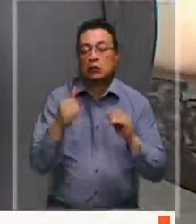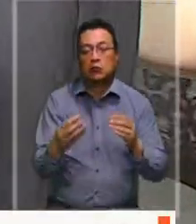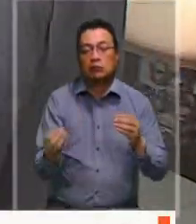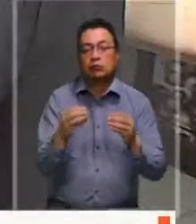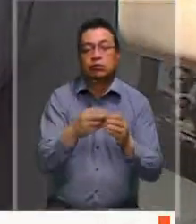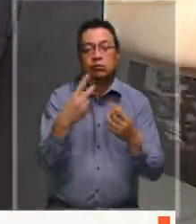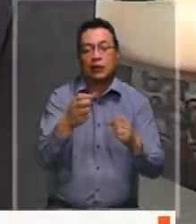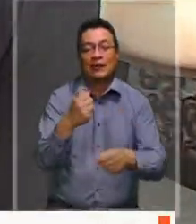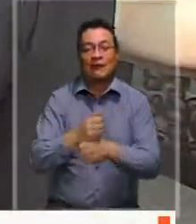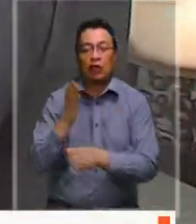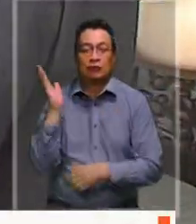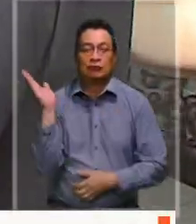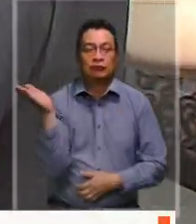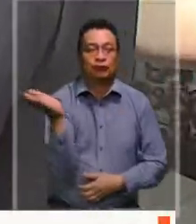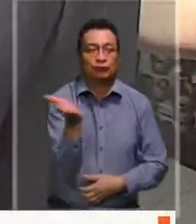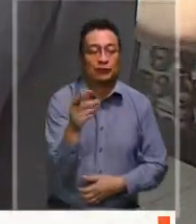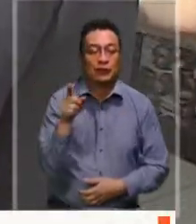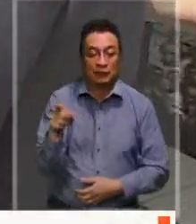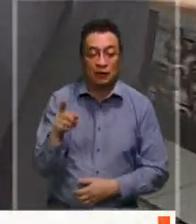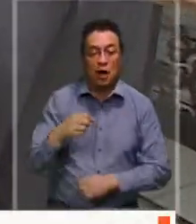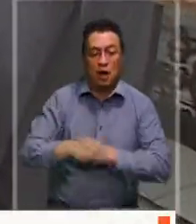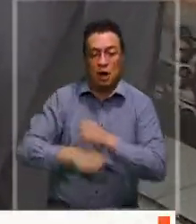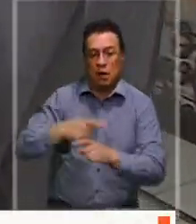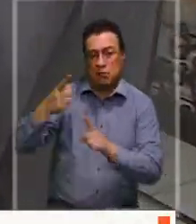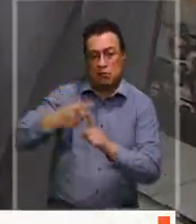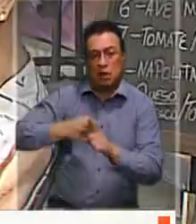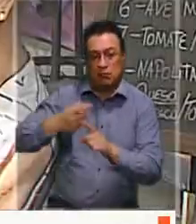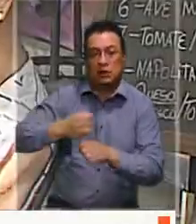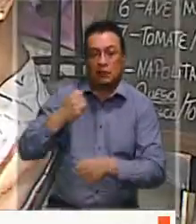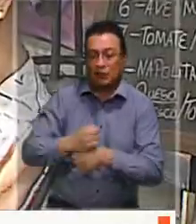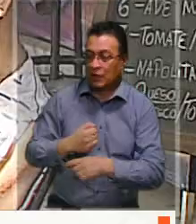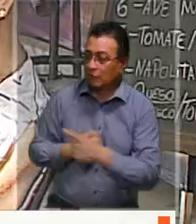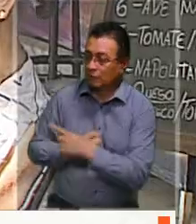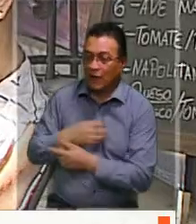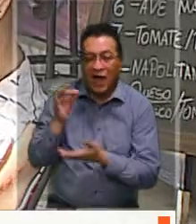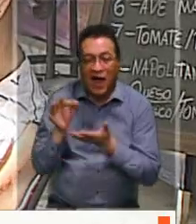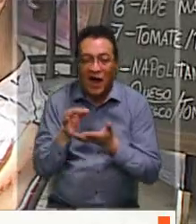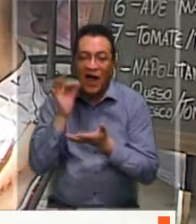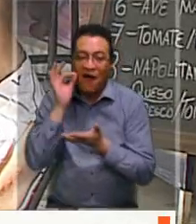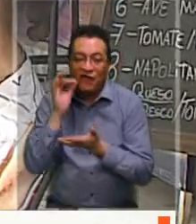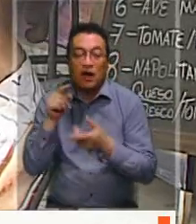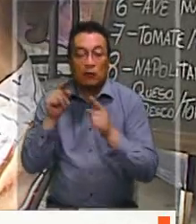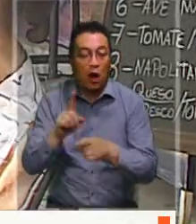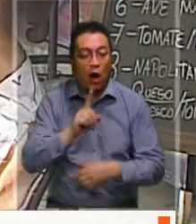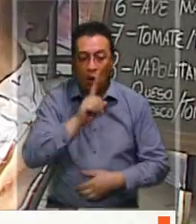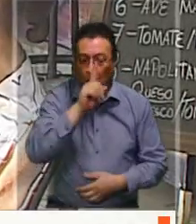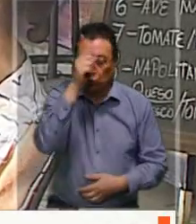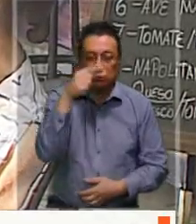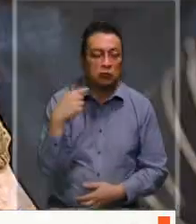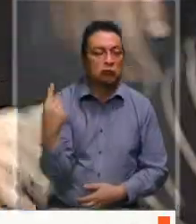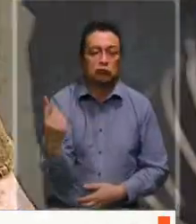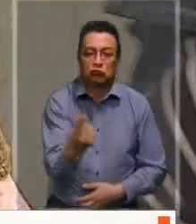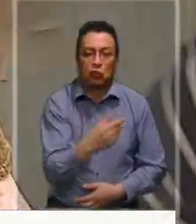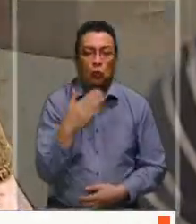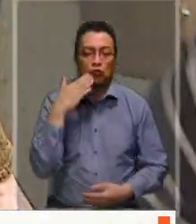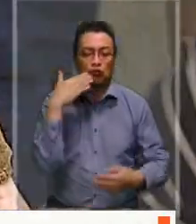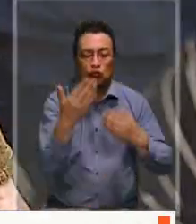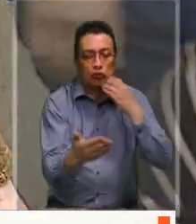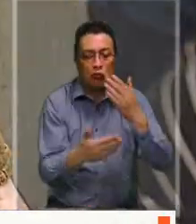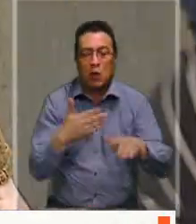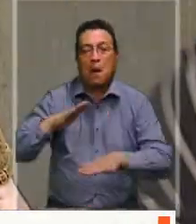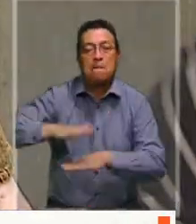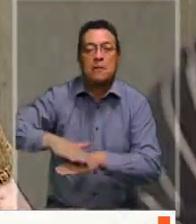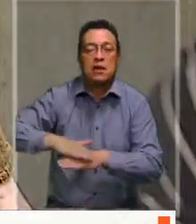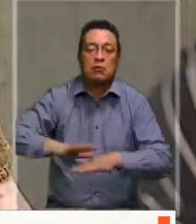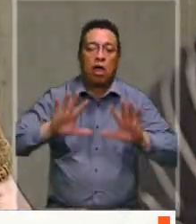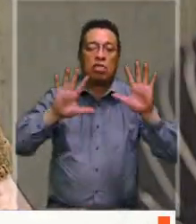los trabajadores. Miguel y Rubén llevan varios meses en estos cafés y aseguran que ya se hizo costumbre entre los comensales dejar al menos el